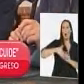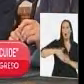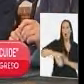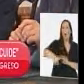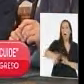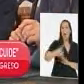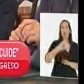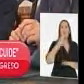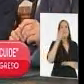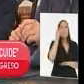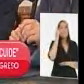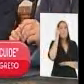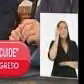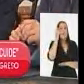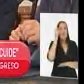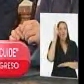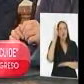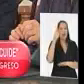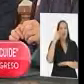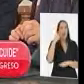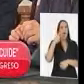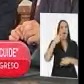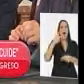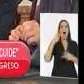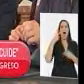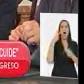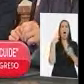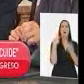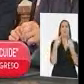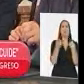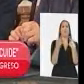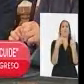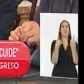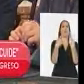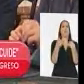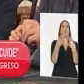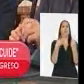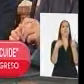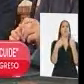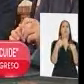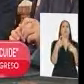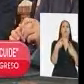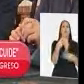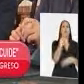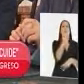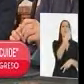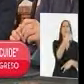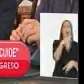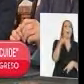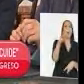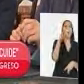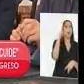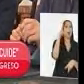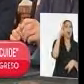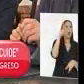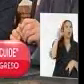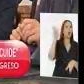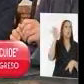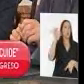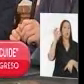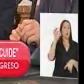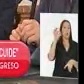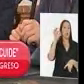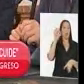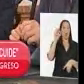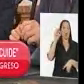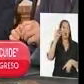importa, y por eso la situación está en este estado. Y sinceramente, así como tengo mucho respeto por otros